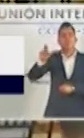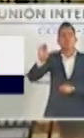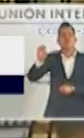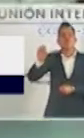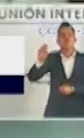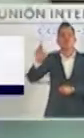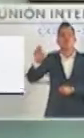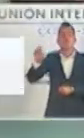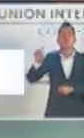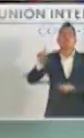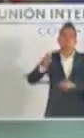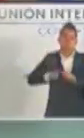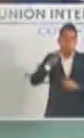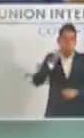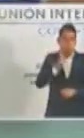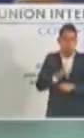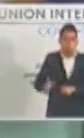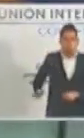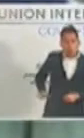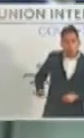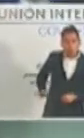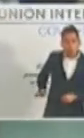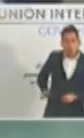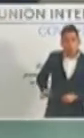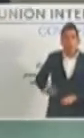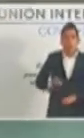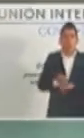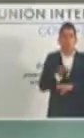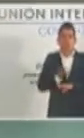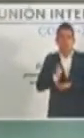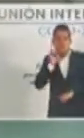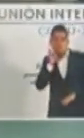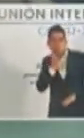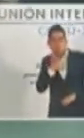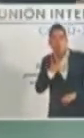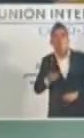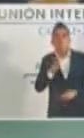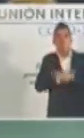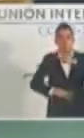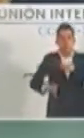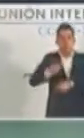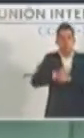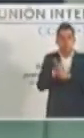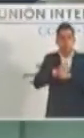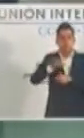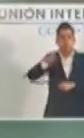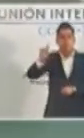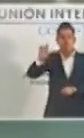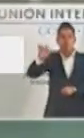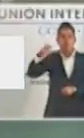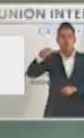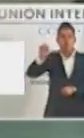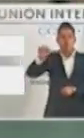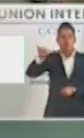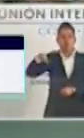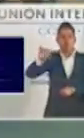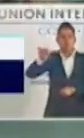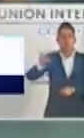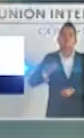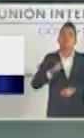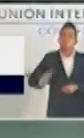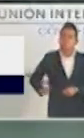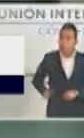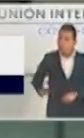en los 11 estados de esta alianza destacó la necesidad de elaborar un padrón de disponibilidad de doctores y enfermeras en